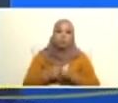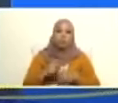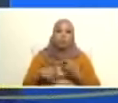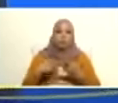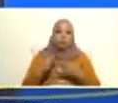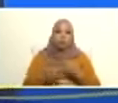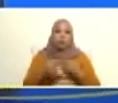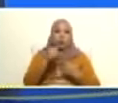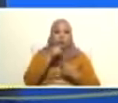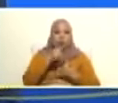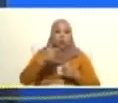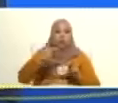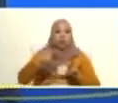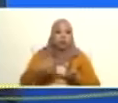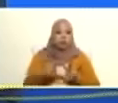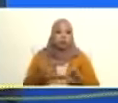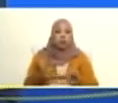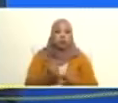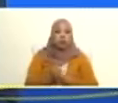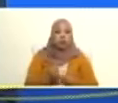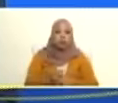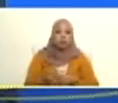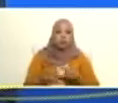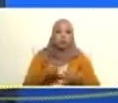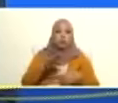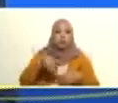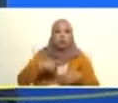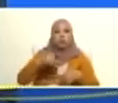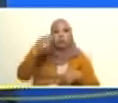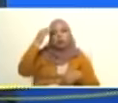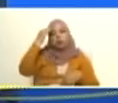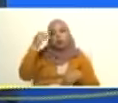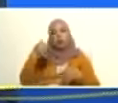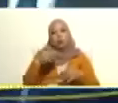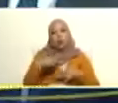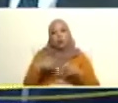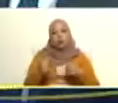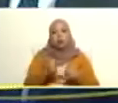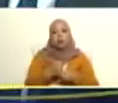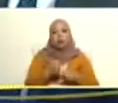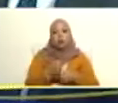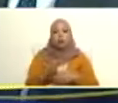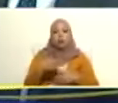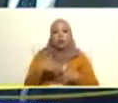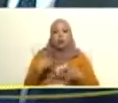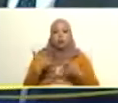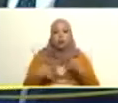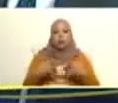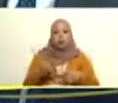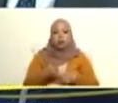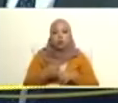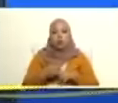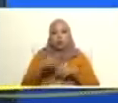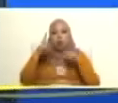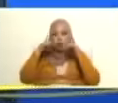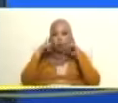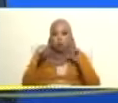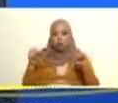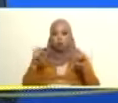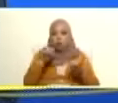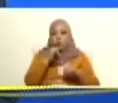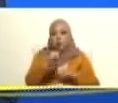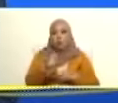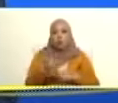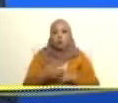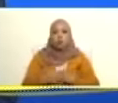Padrino, Ceballos, Hernández Lares. Ustedes personalmente supervisen, inteligencia popular,